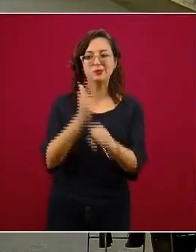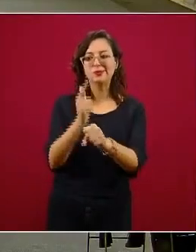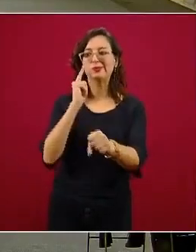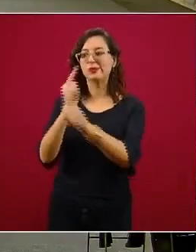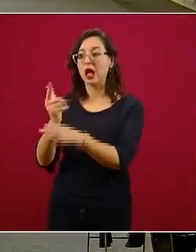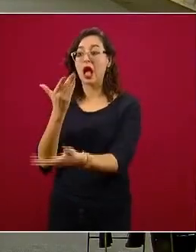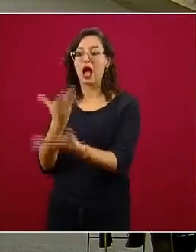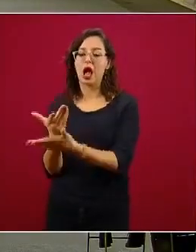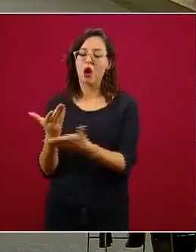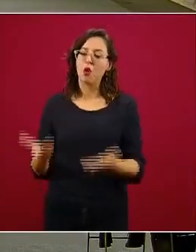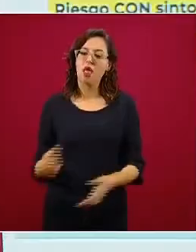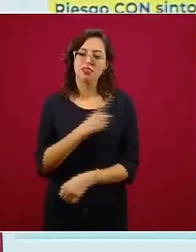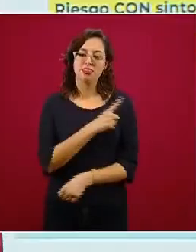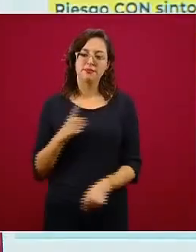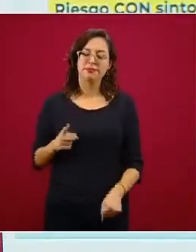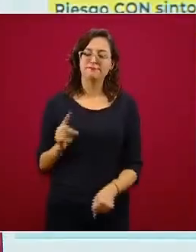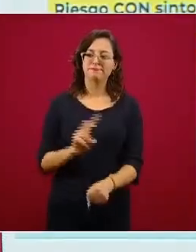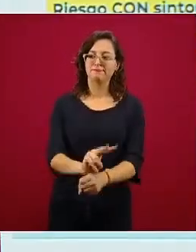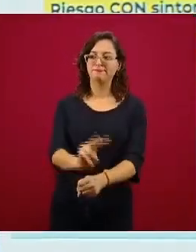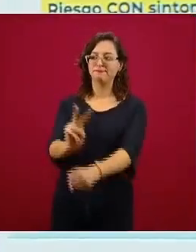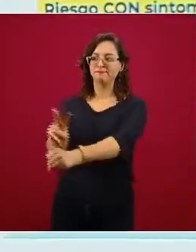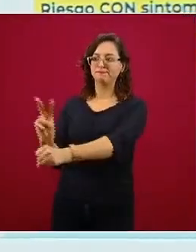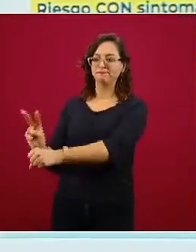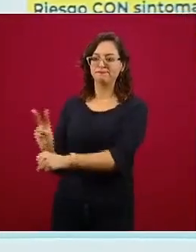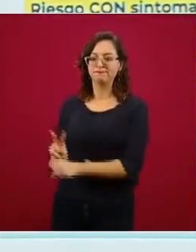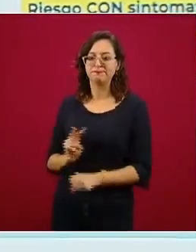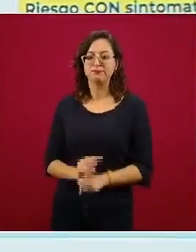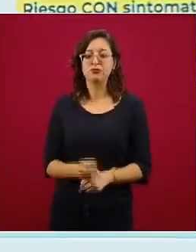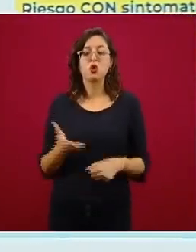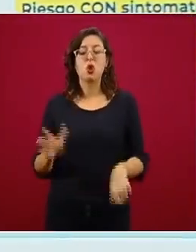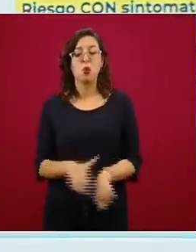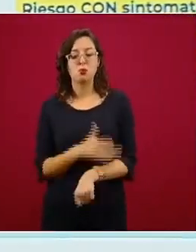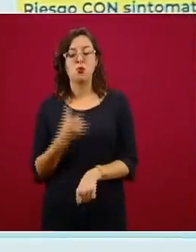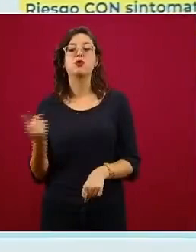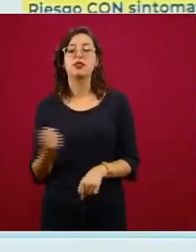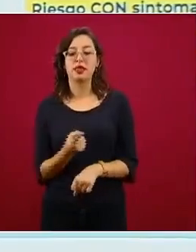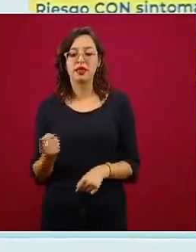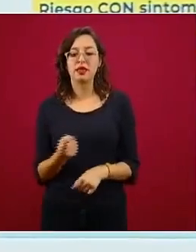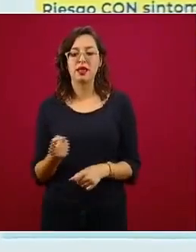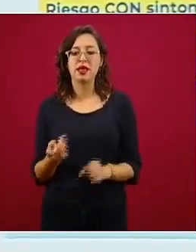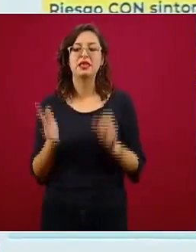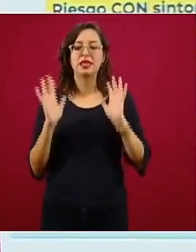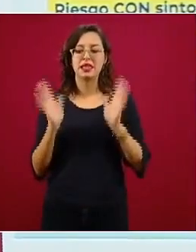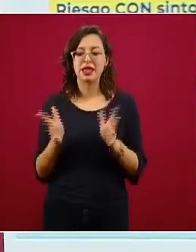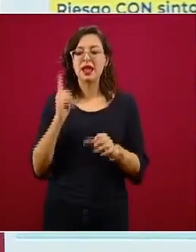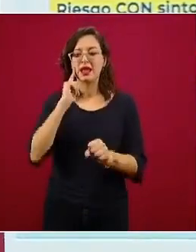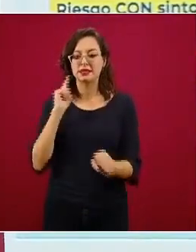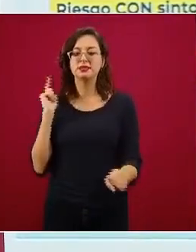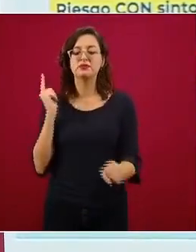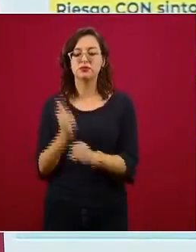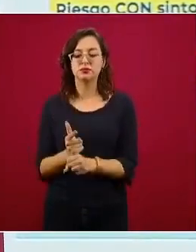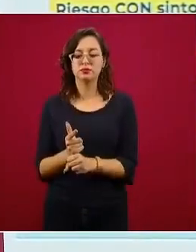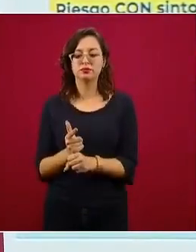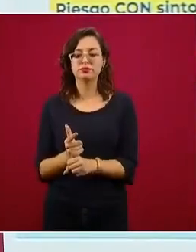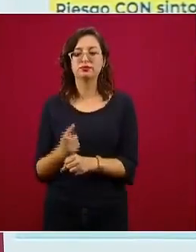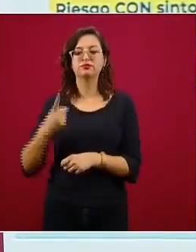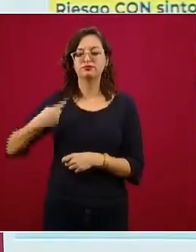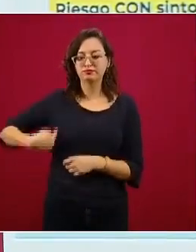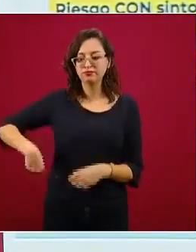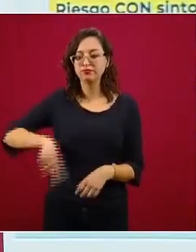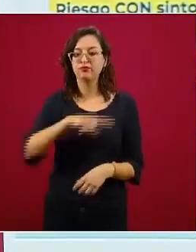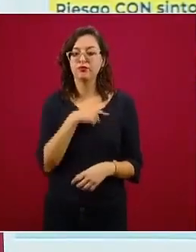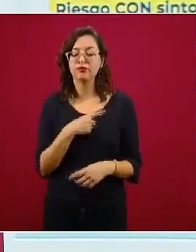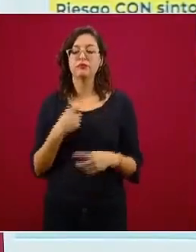es monitorearlos. ¿Por qué? Porque también una de las cosas que nos dimos cuenta, y ya también lo hemos comentado, es que aunque hemos tratado en